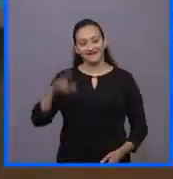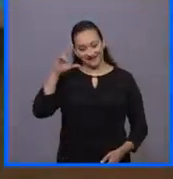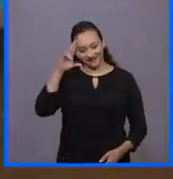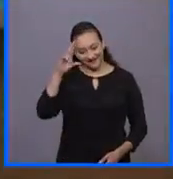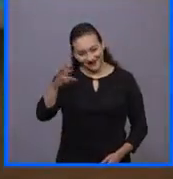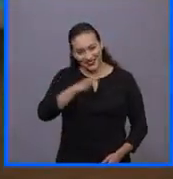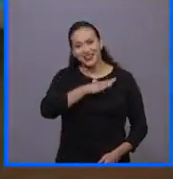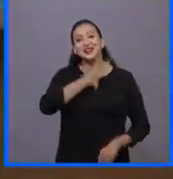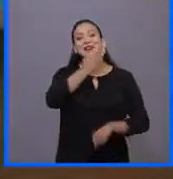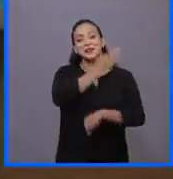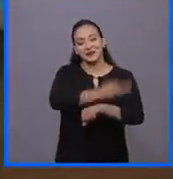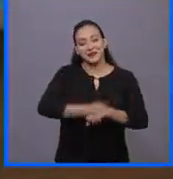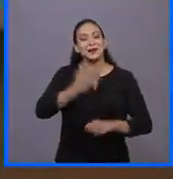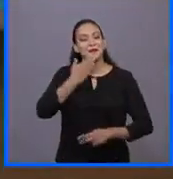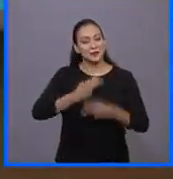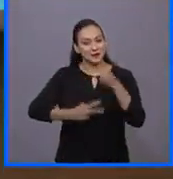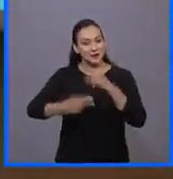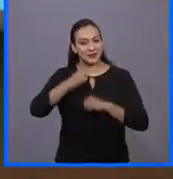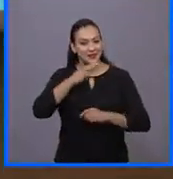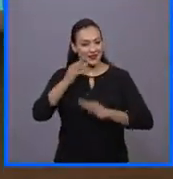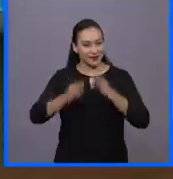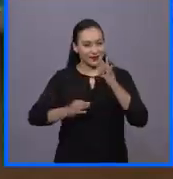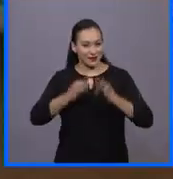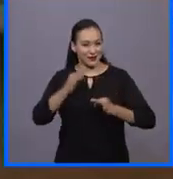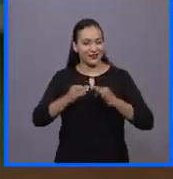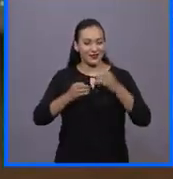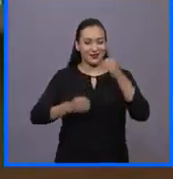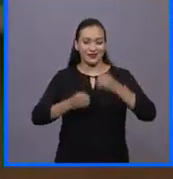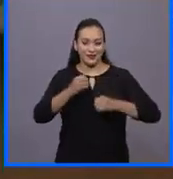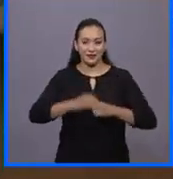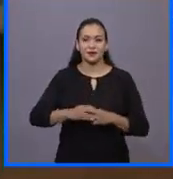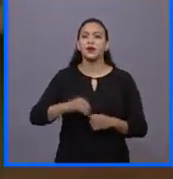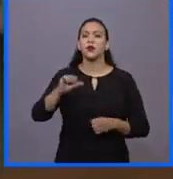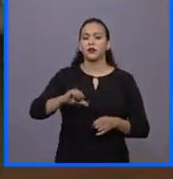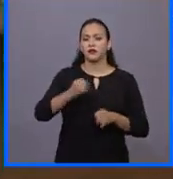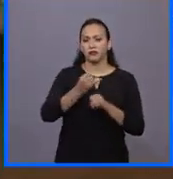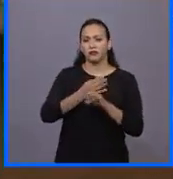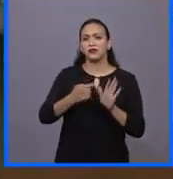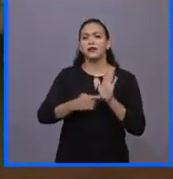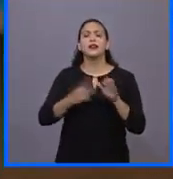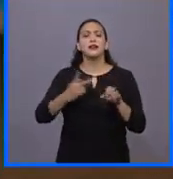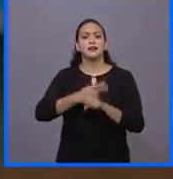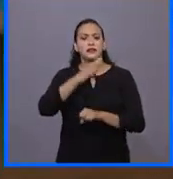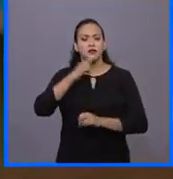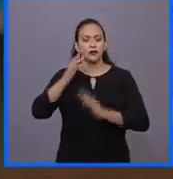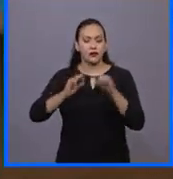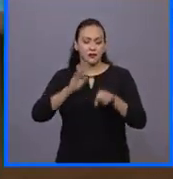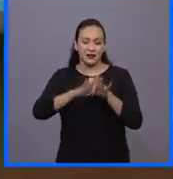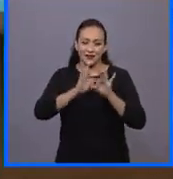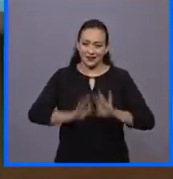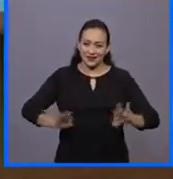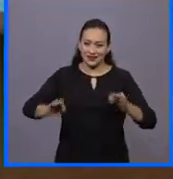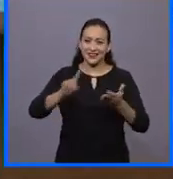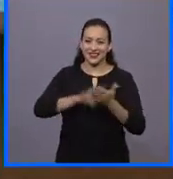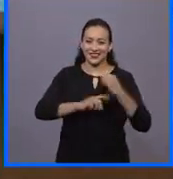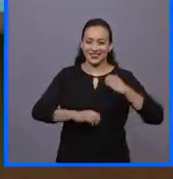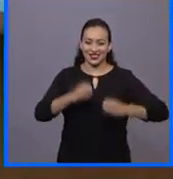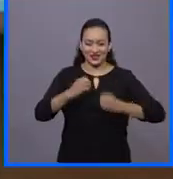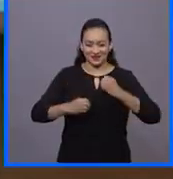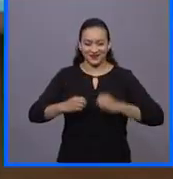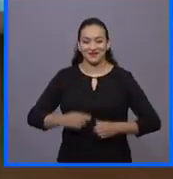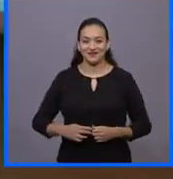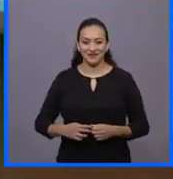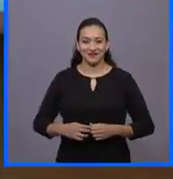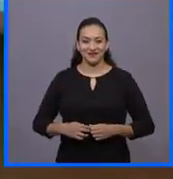buenas tardes, es un gusto darle la bienvenida a este corte informativo en el que le presentaremos la información más relevante del Poder Judicial de